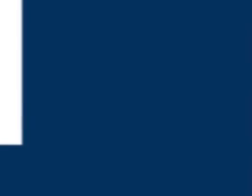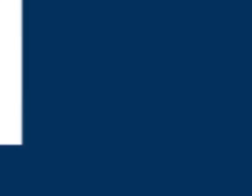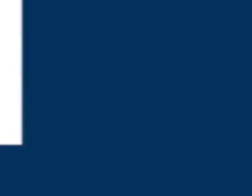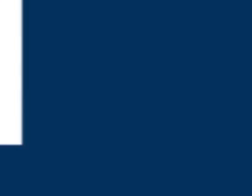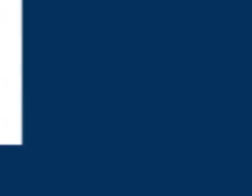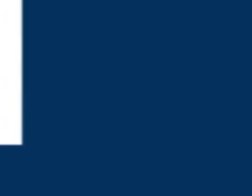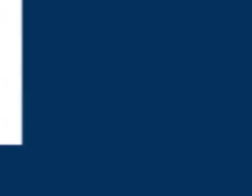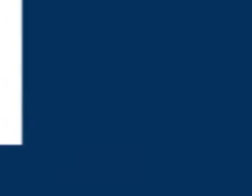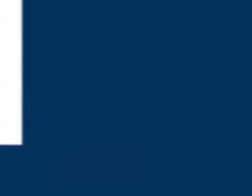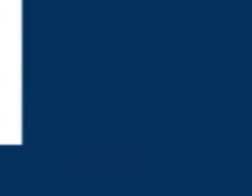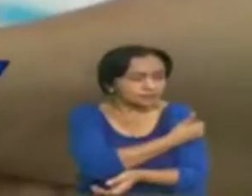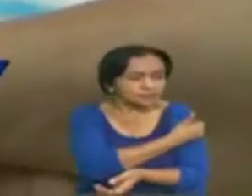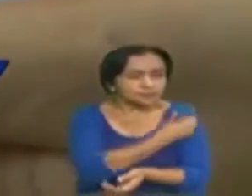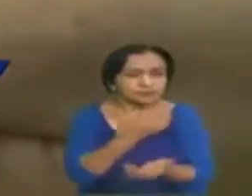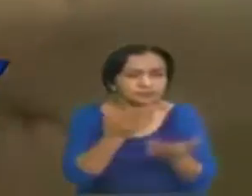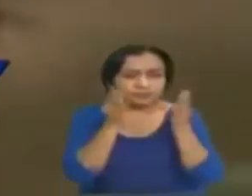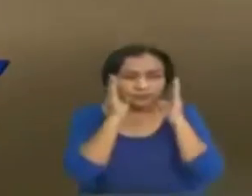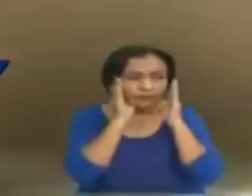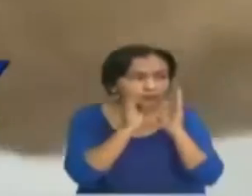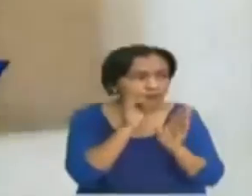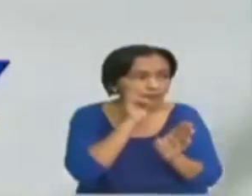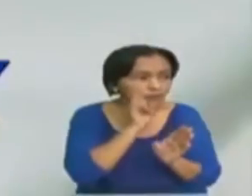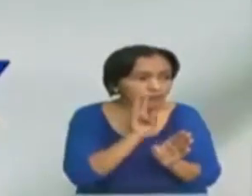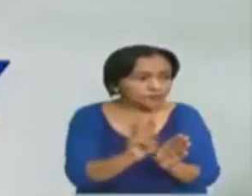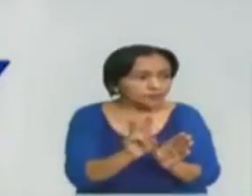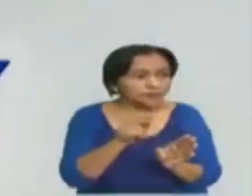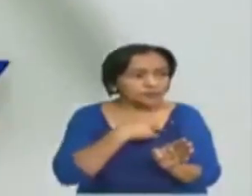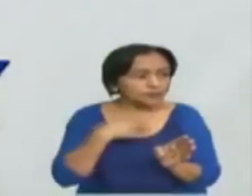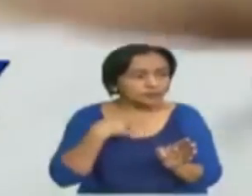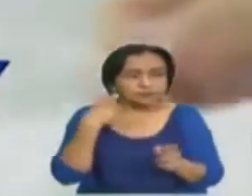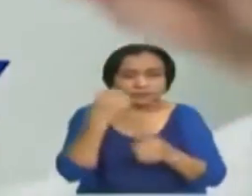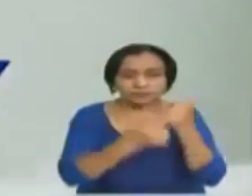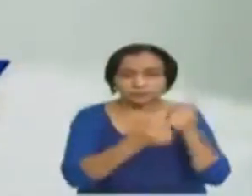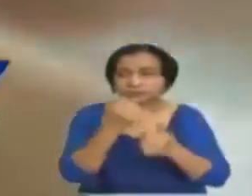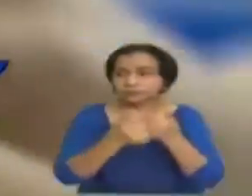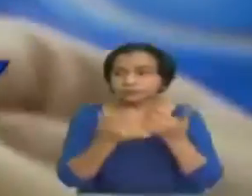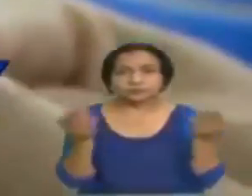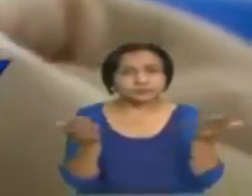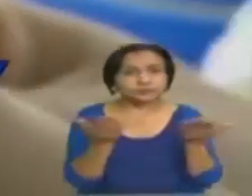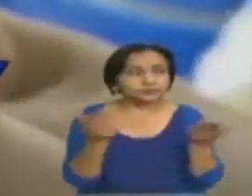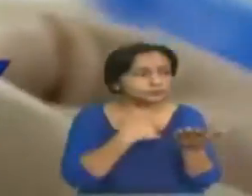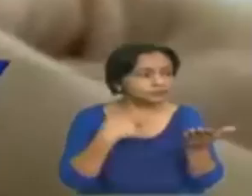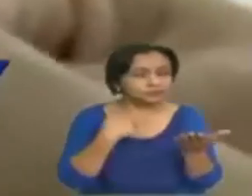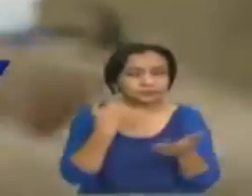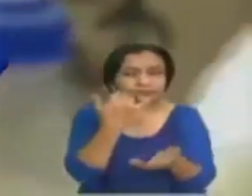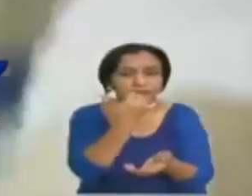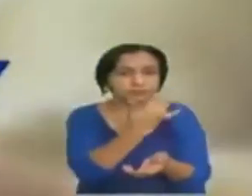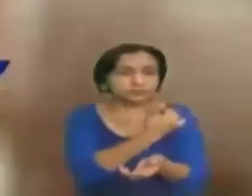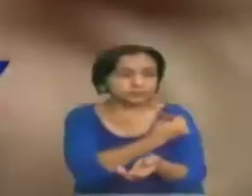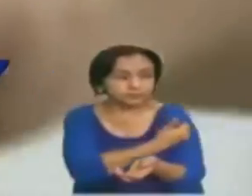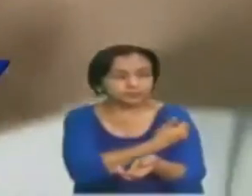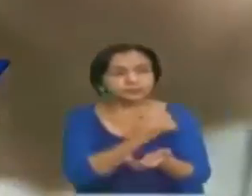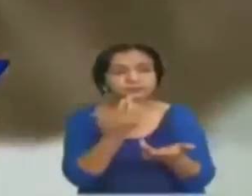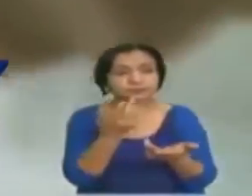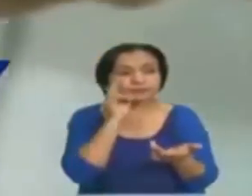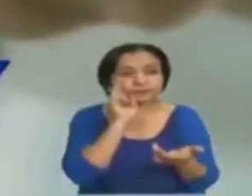Niños Mártires de Ayapal, Hospital Primario, a las 8. Todo esto el día de mañana, cumpliendo